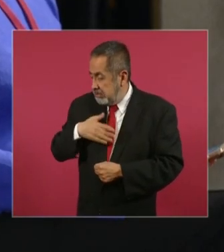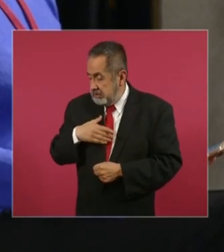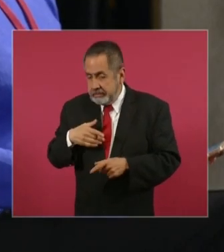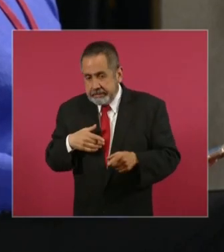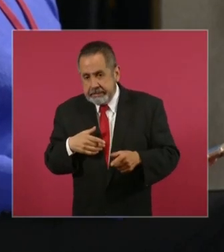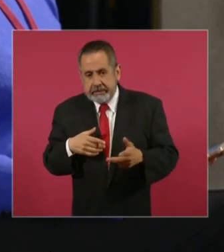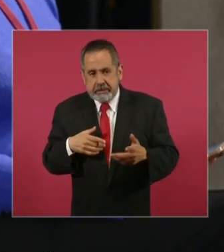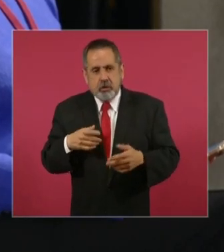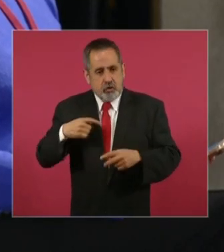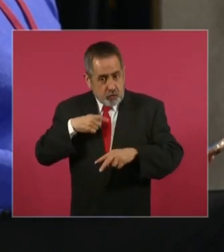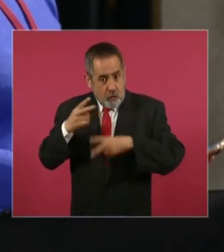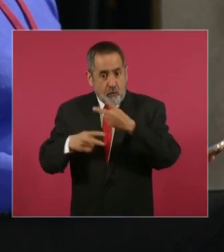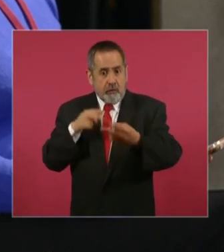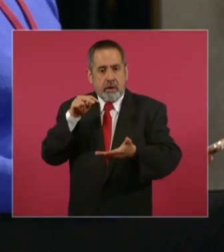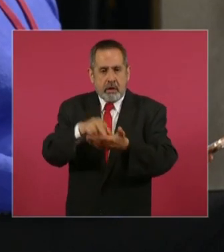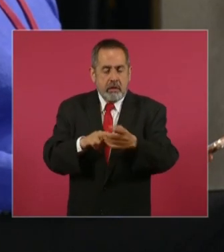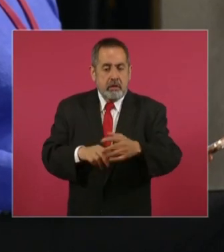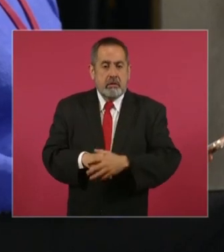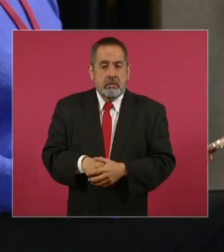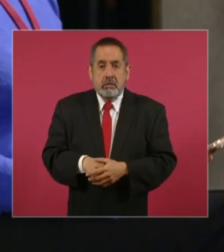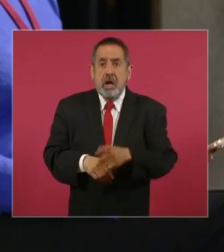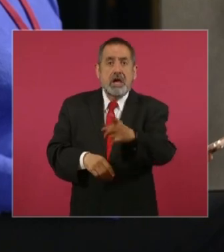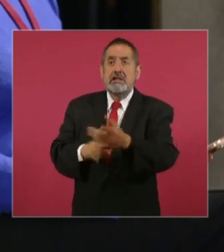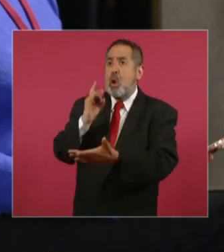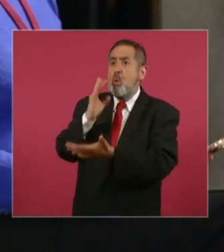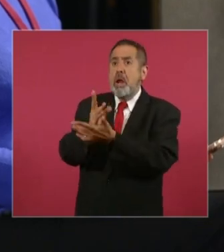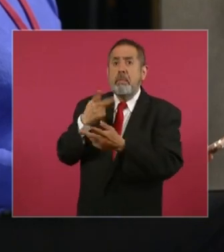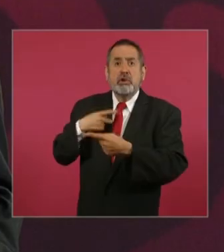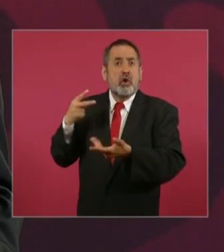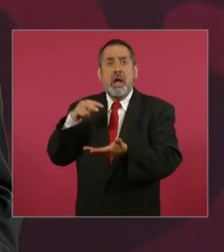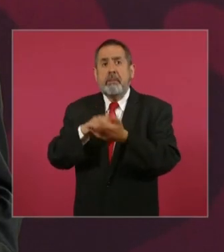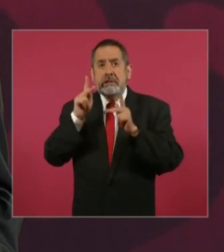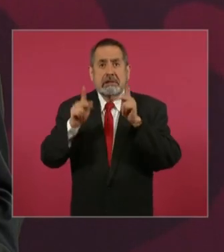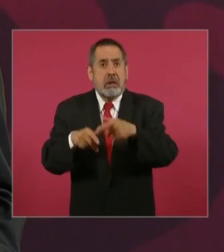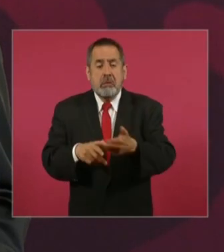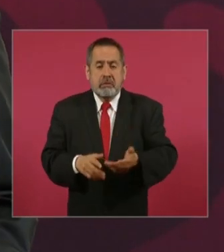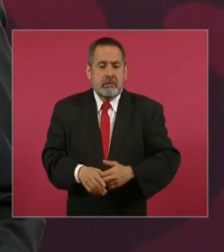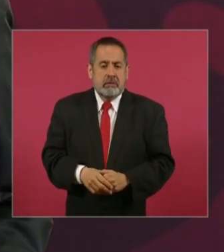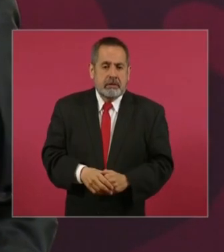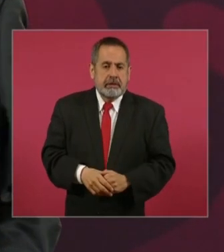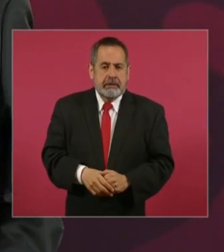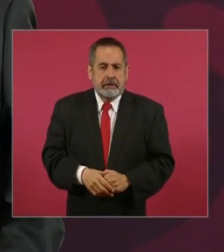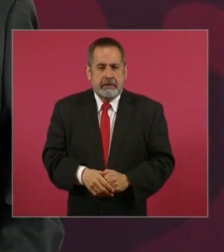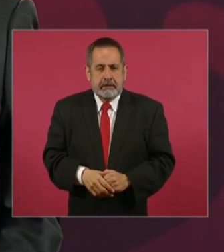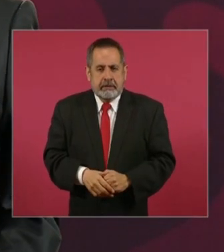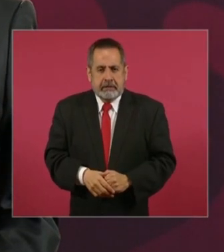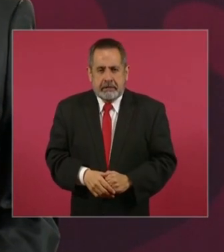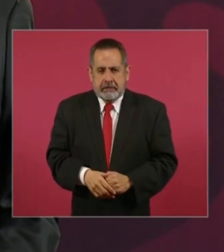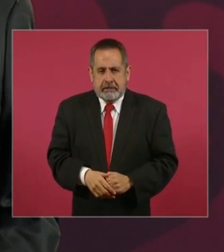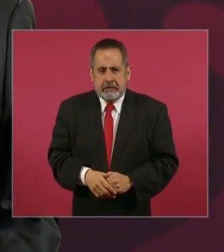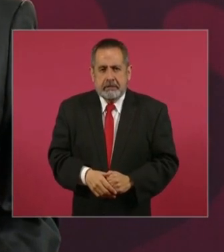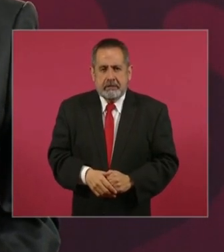Sí. Que pasé por ahí. ¿Usted es el único que ha ido ahí? Sí, y pero